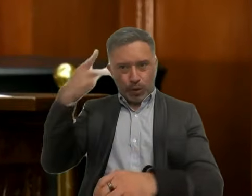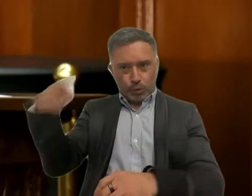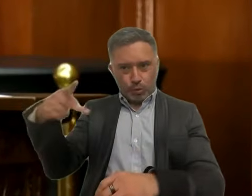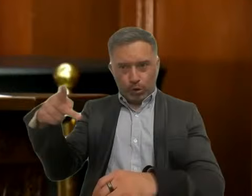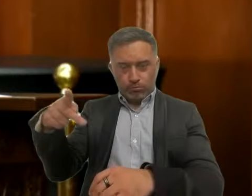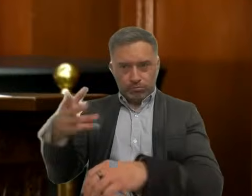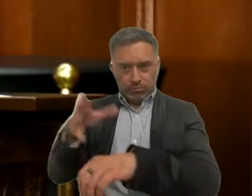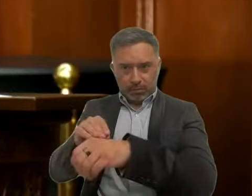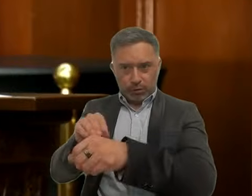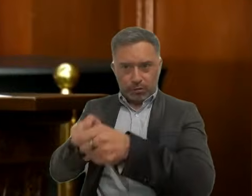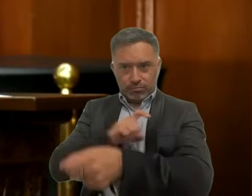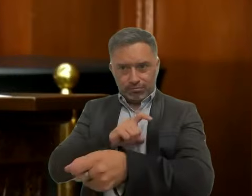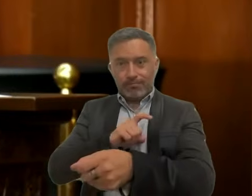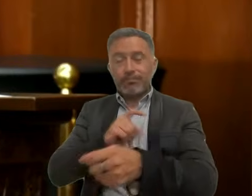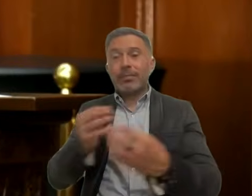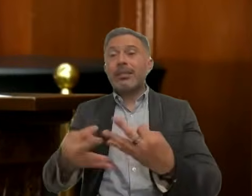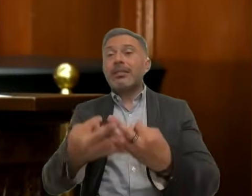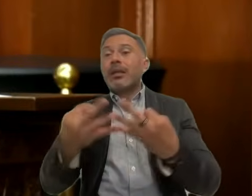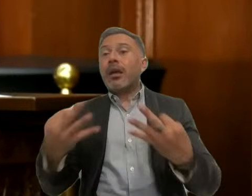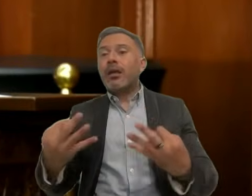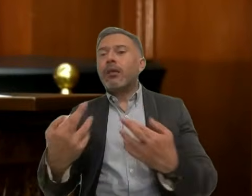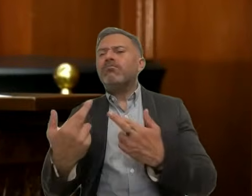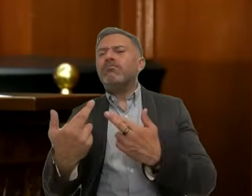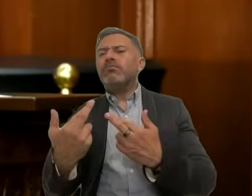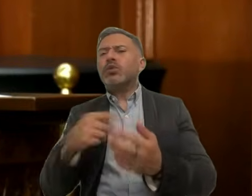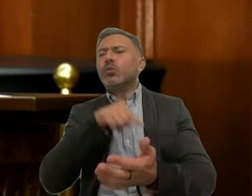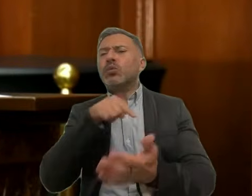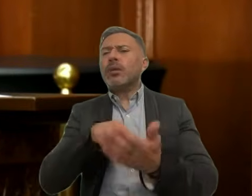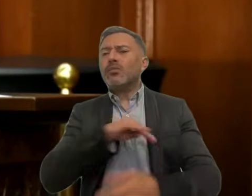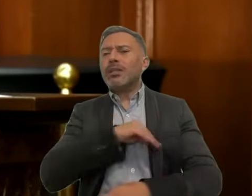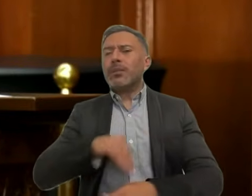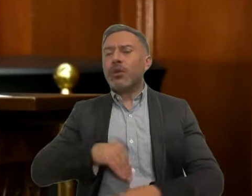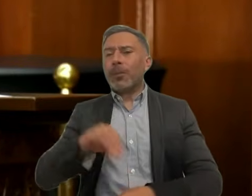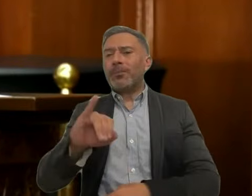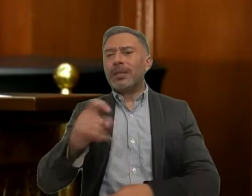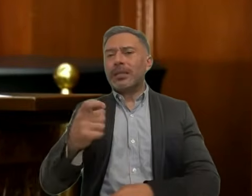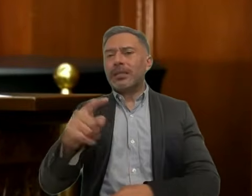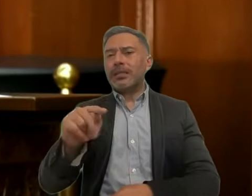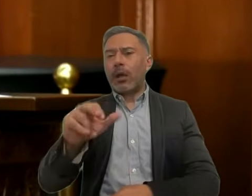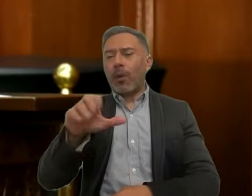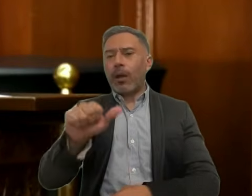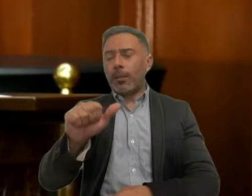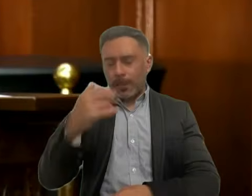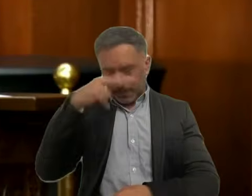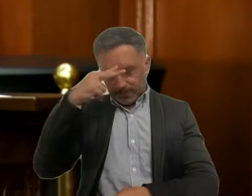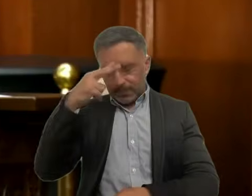inmueble ubicado en el municipio de Iztapaluca, Estado de México,